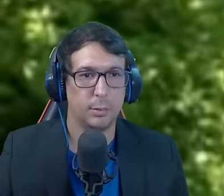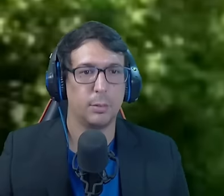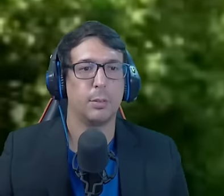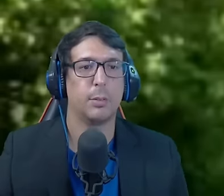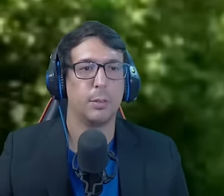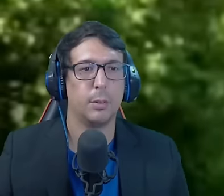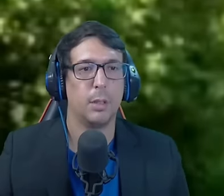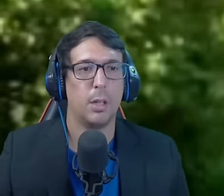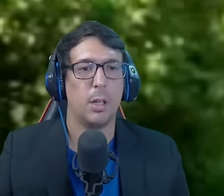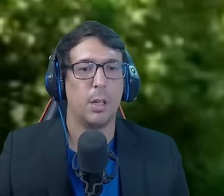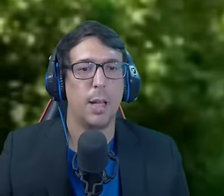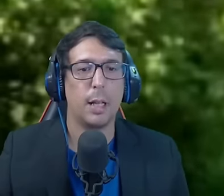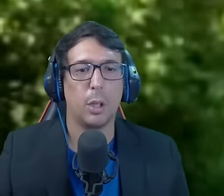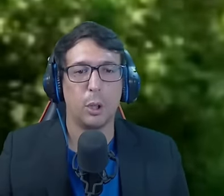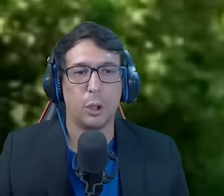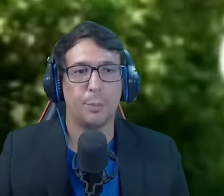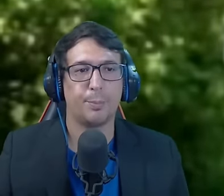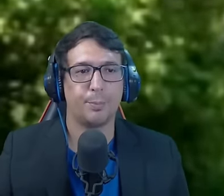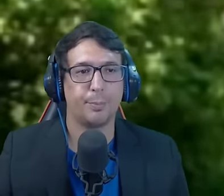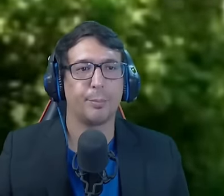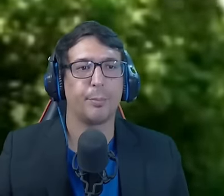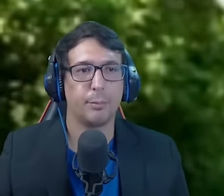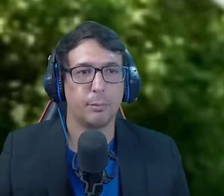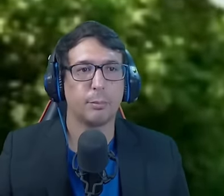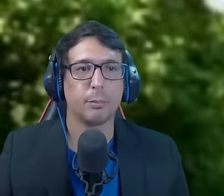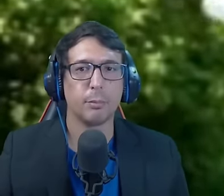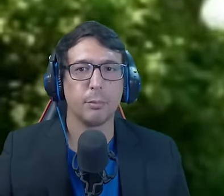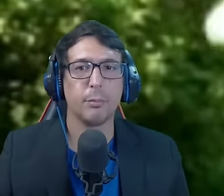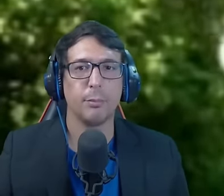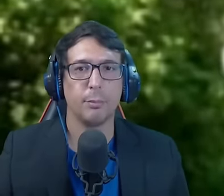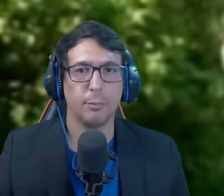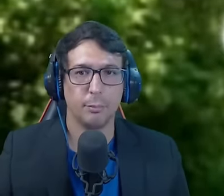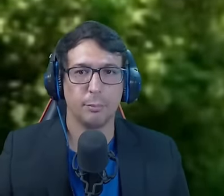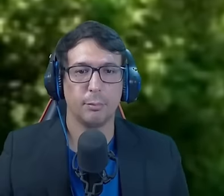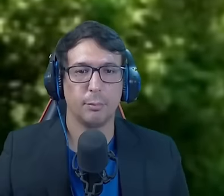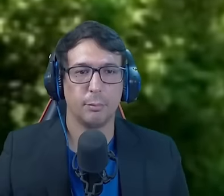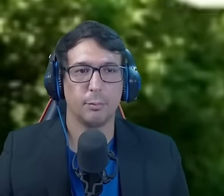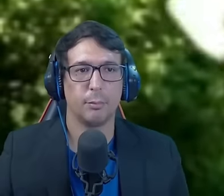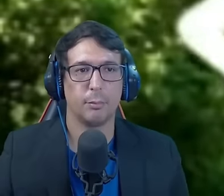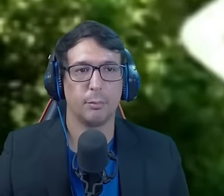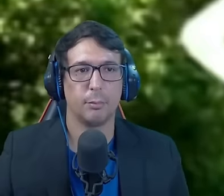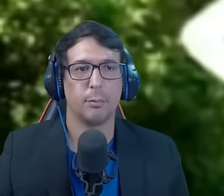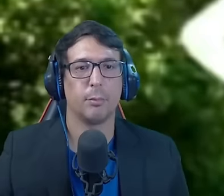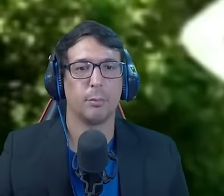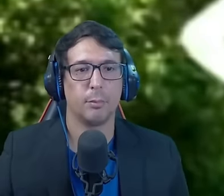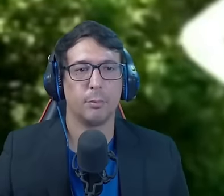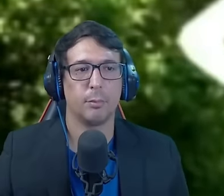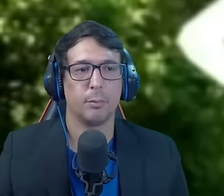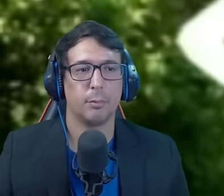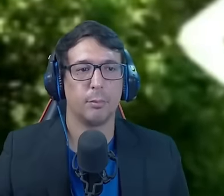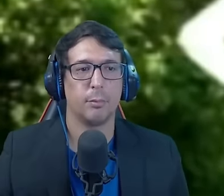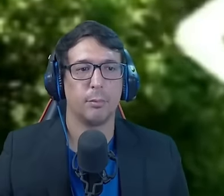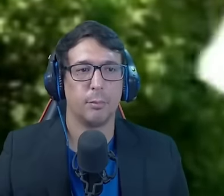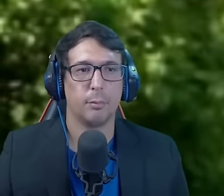colono. ¿Quiénes eran estos colonos? ¿Cómo vivían? Y más importante aún, ¿cuál fue su herencia